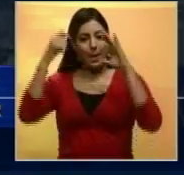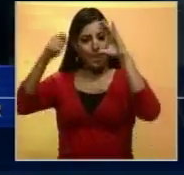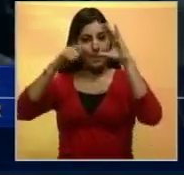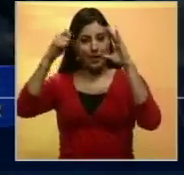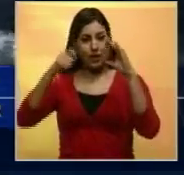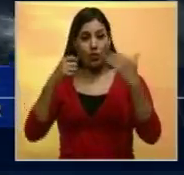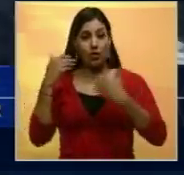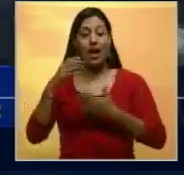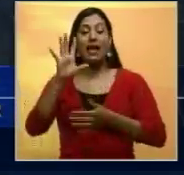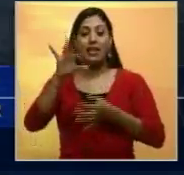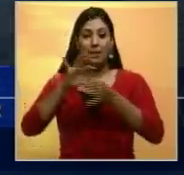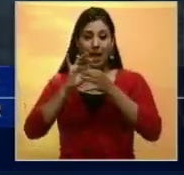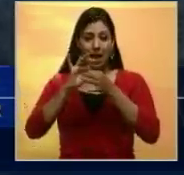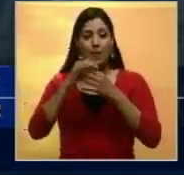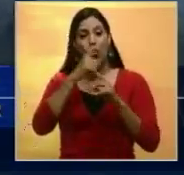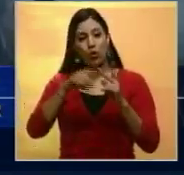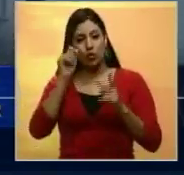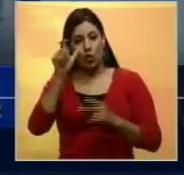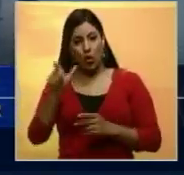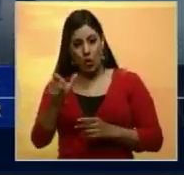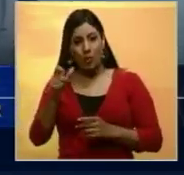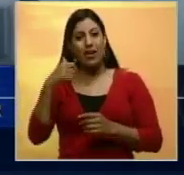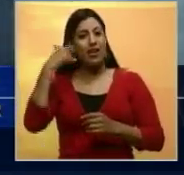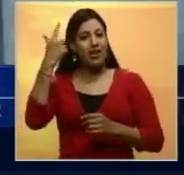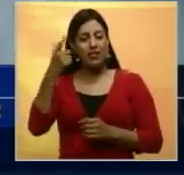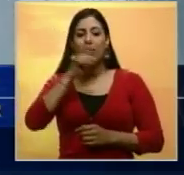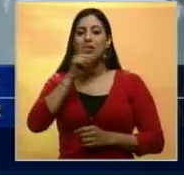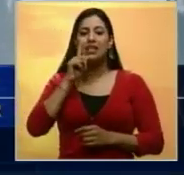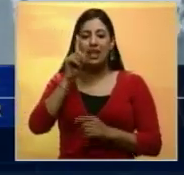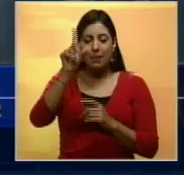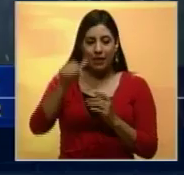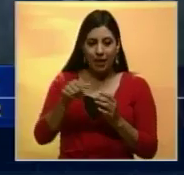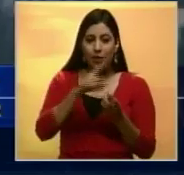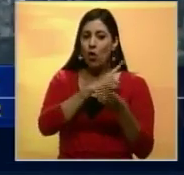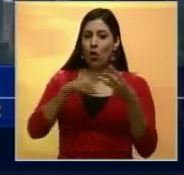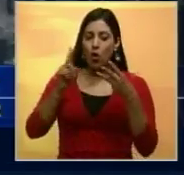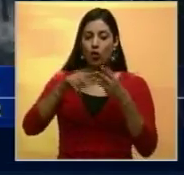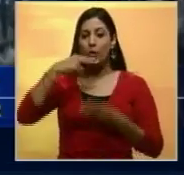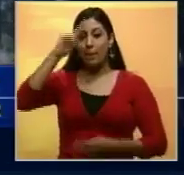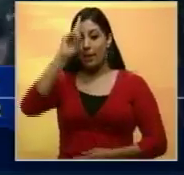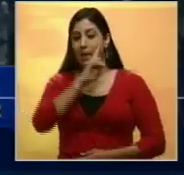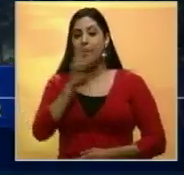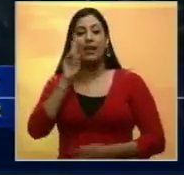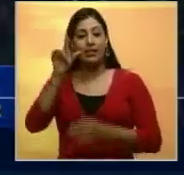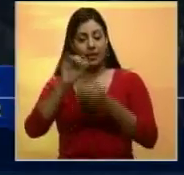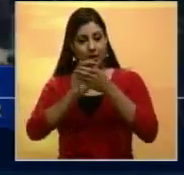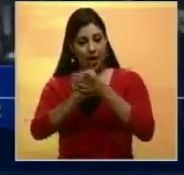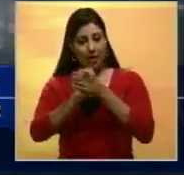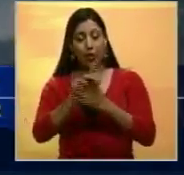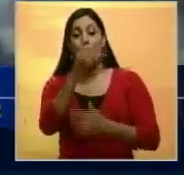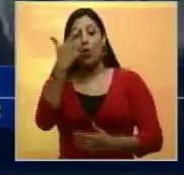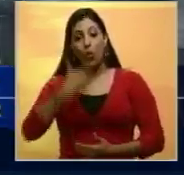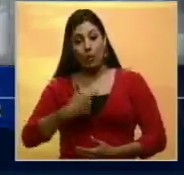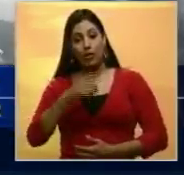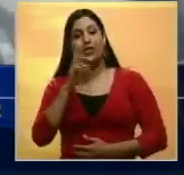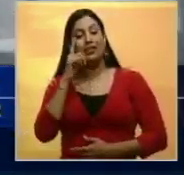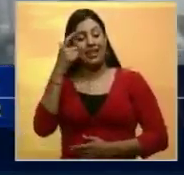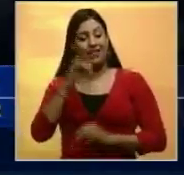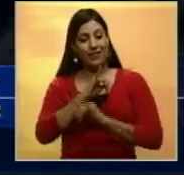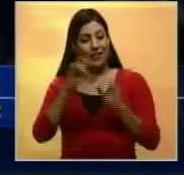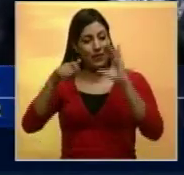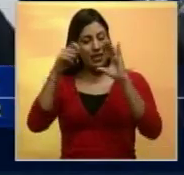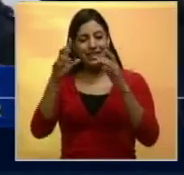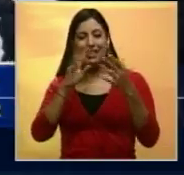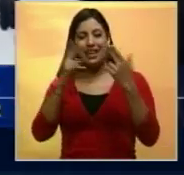película, a su amigo Tom Hardy, al talentoso Alejandro Iñárritu, a sus padres y amigos. DiCaprio aseguró que el film aborda